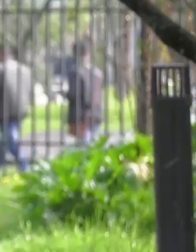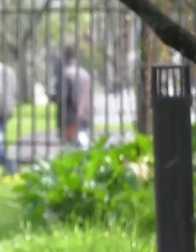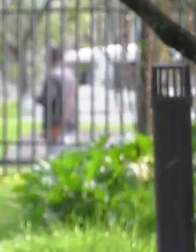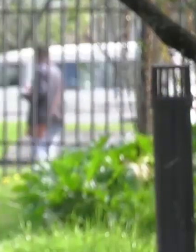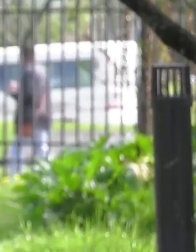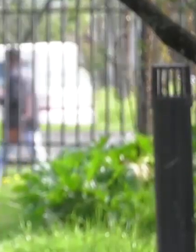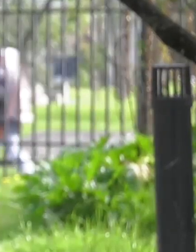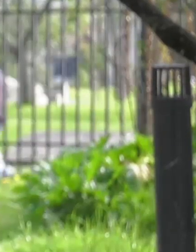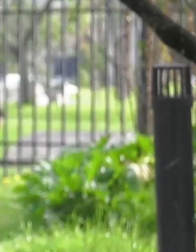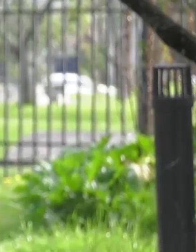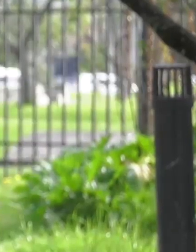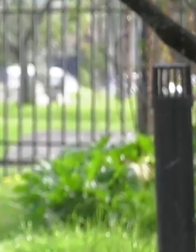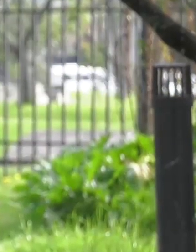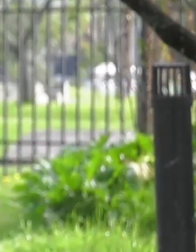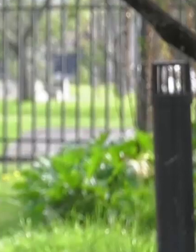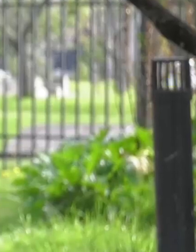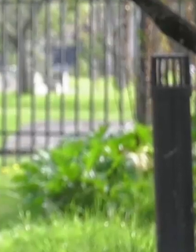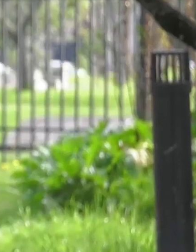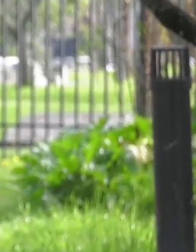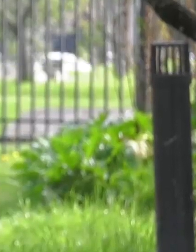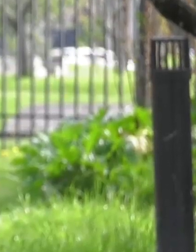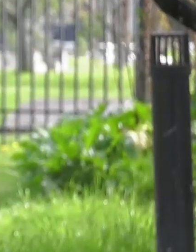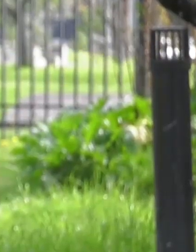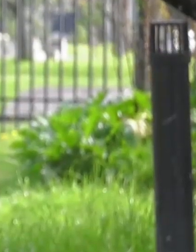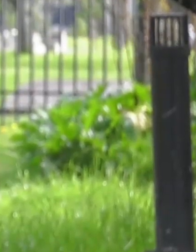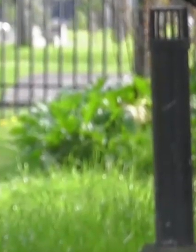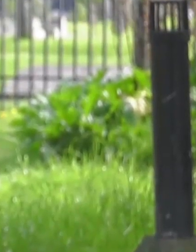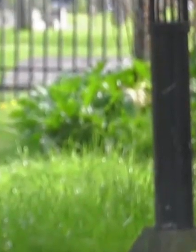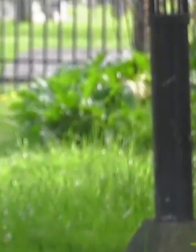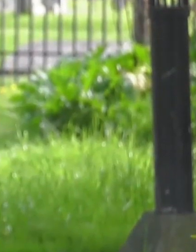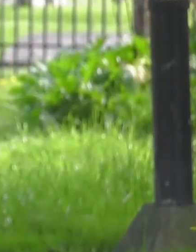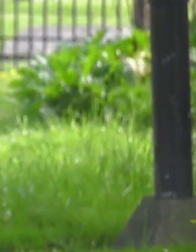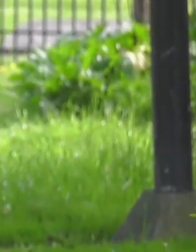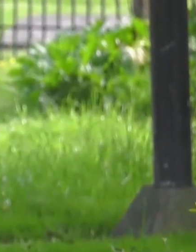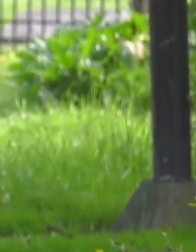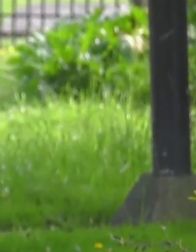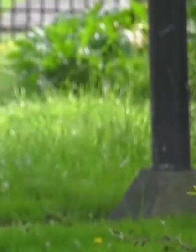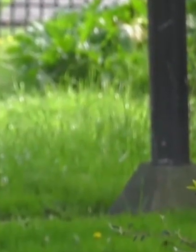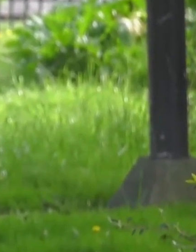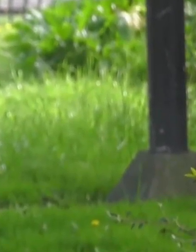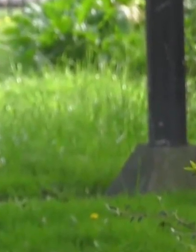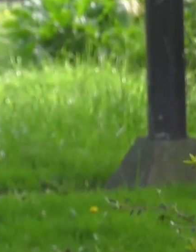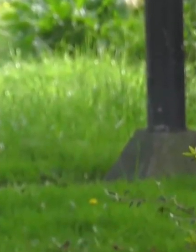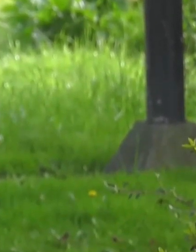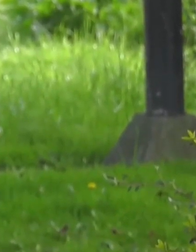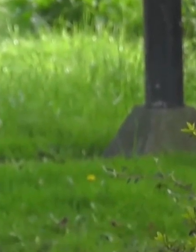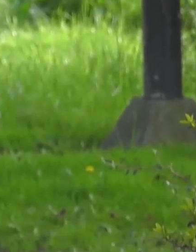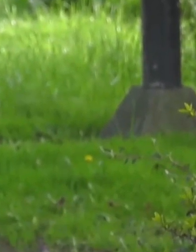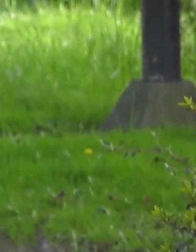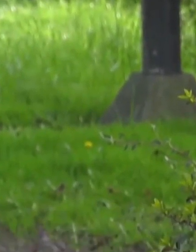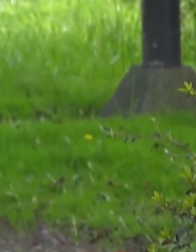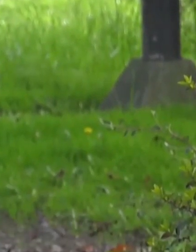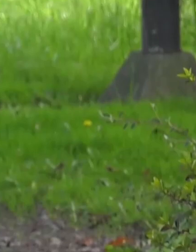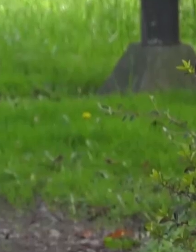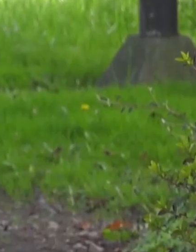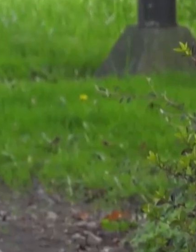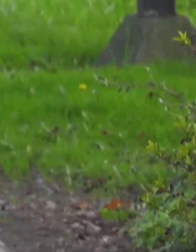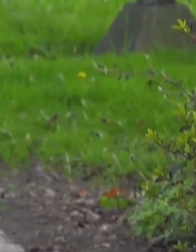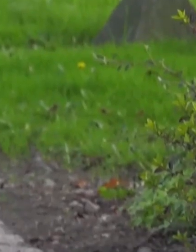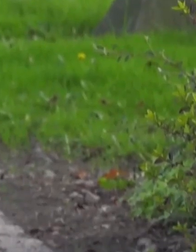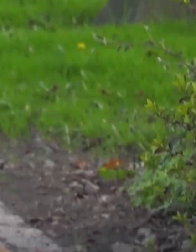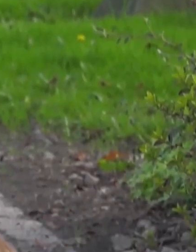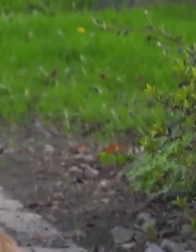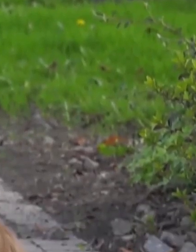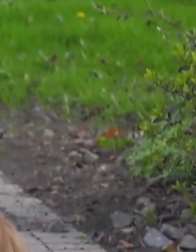adopción responsable. Ese proceso va a estar en cabeza de la empresa inmobiliaria y de servicios logísticos con el acompañamiento